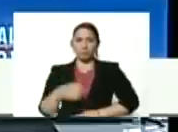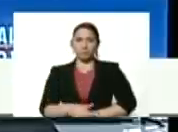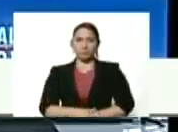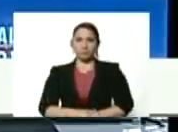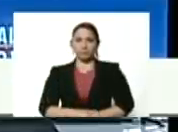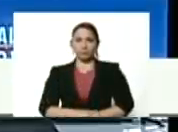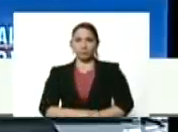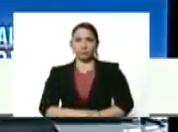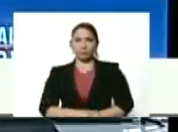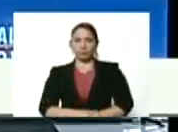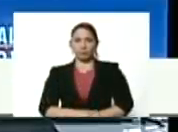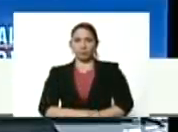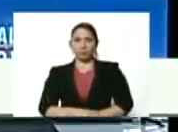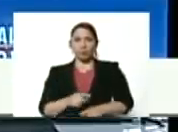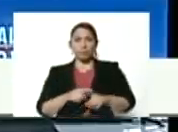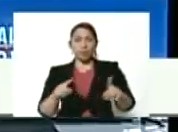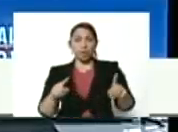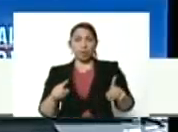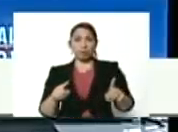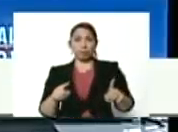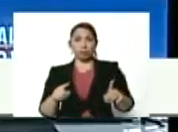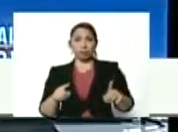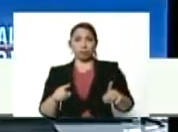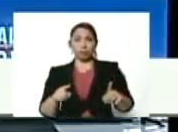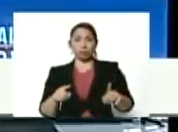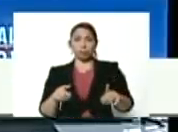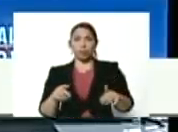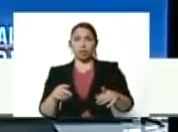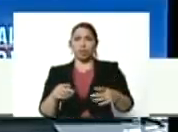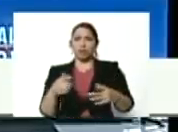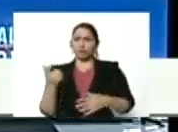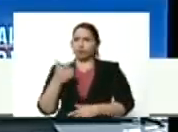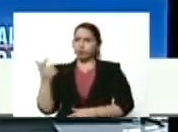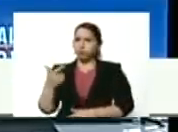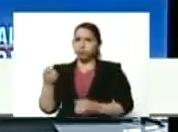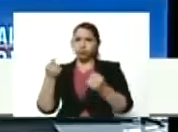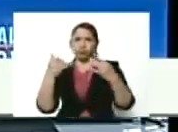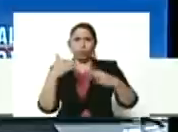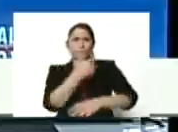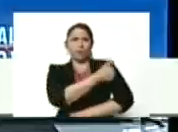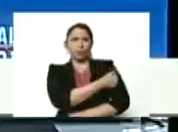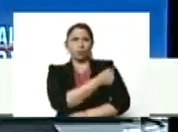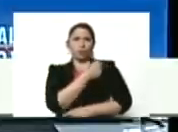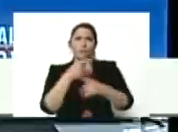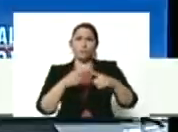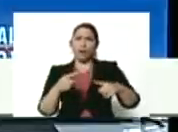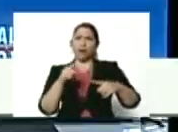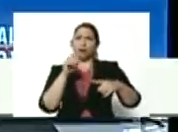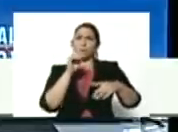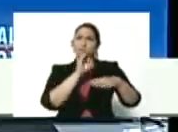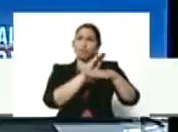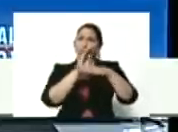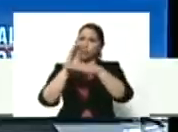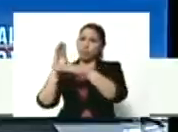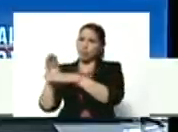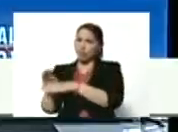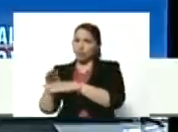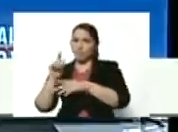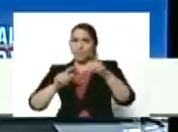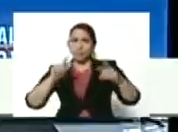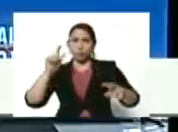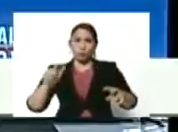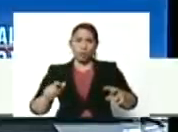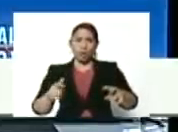para que usen el número de vacunas que necesiten para proteger al personal esencial